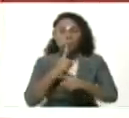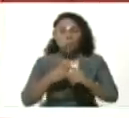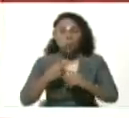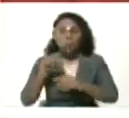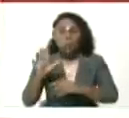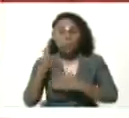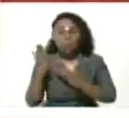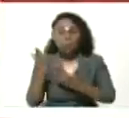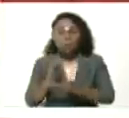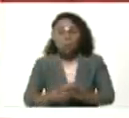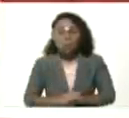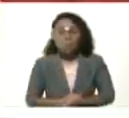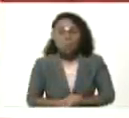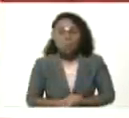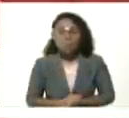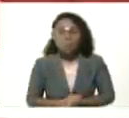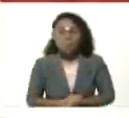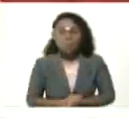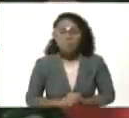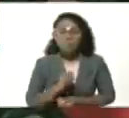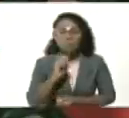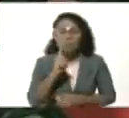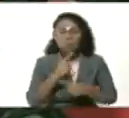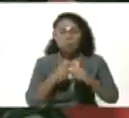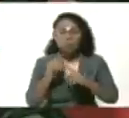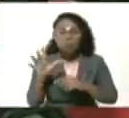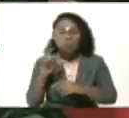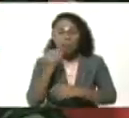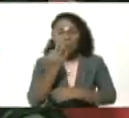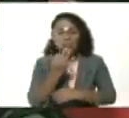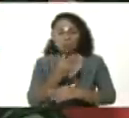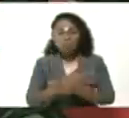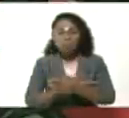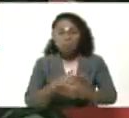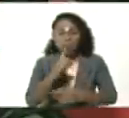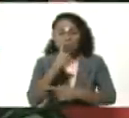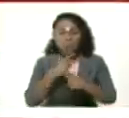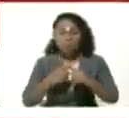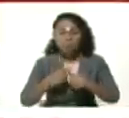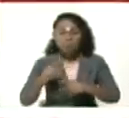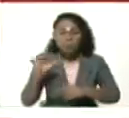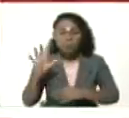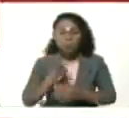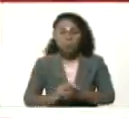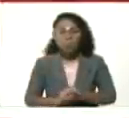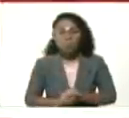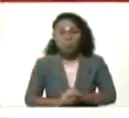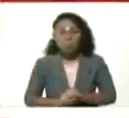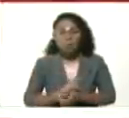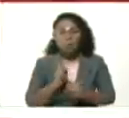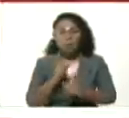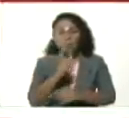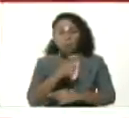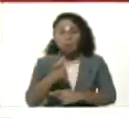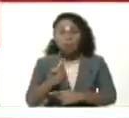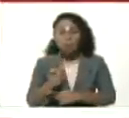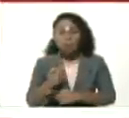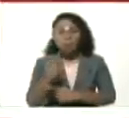ellos. Imagínate, 3 millones, un 1x5. A lo mejor la gente no lleva 5, pero lleva